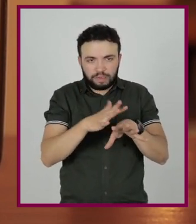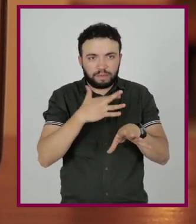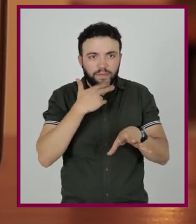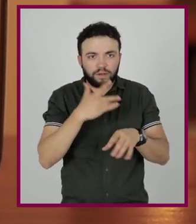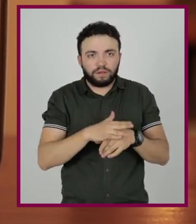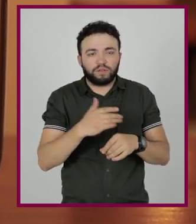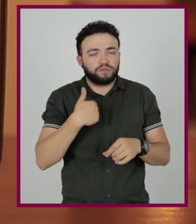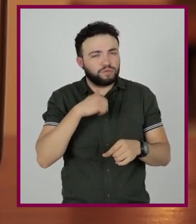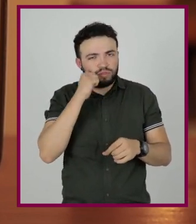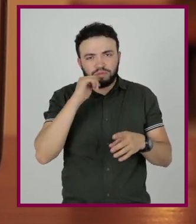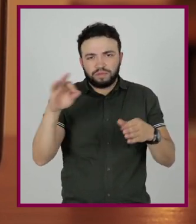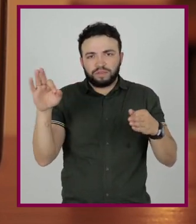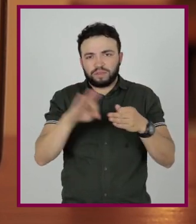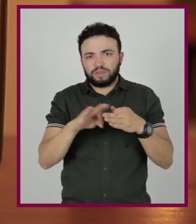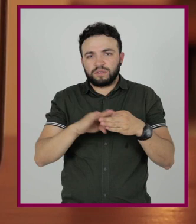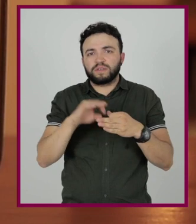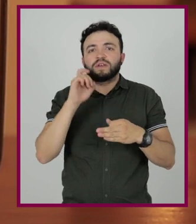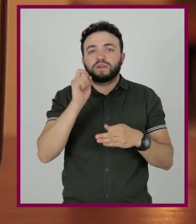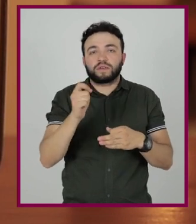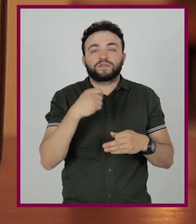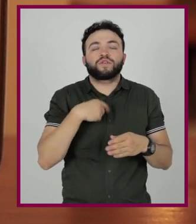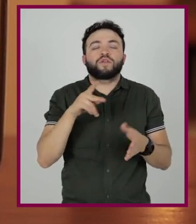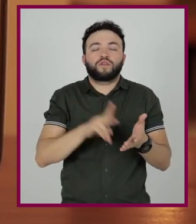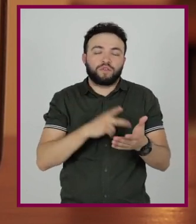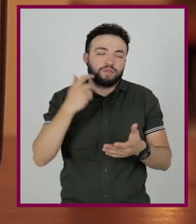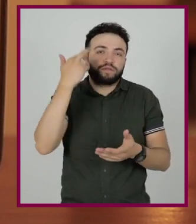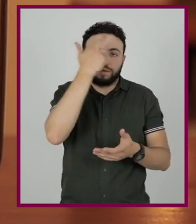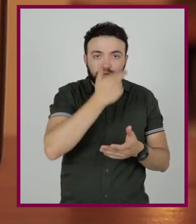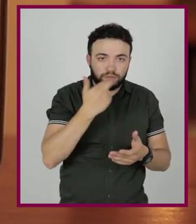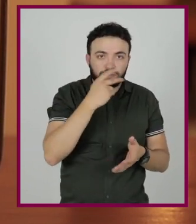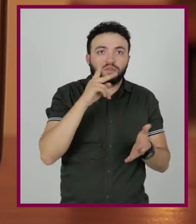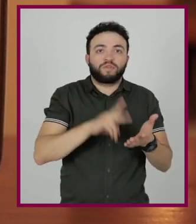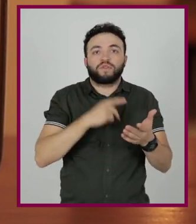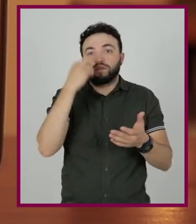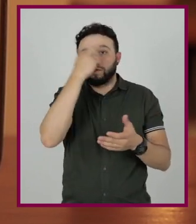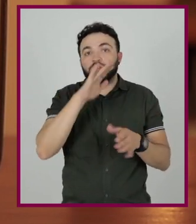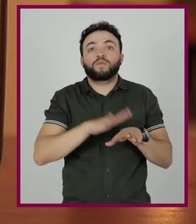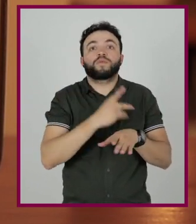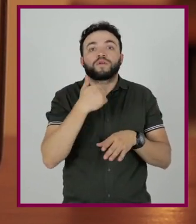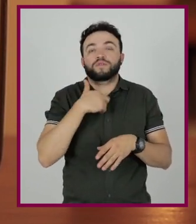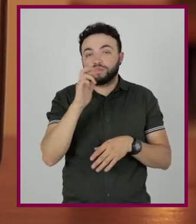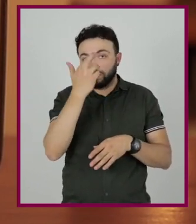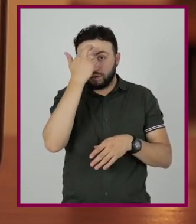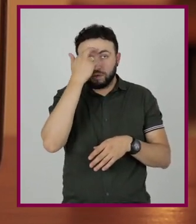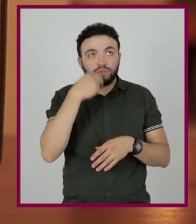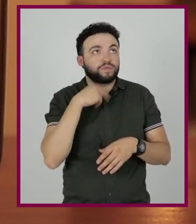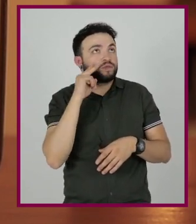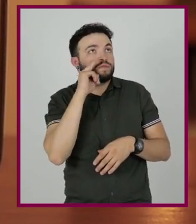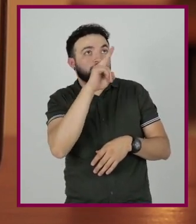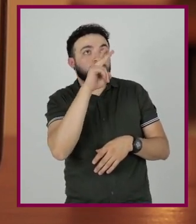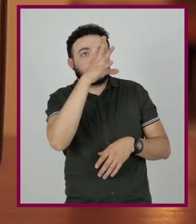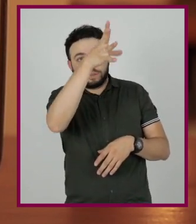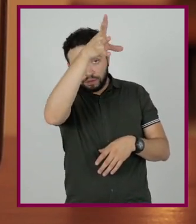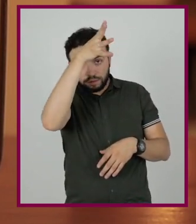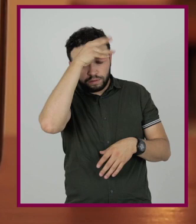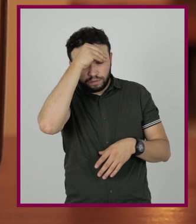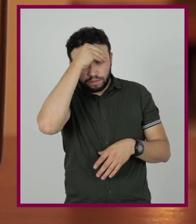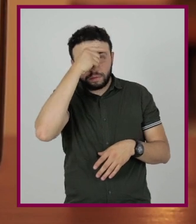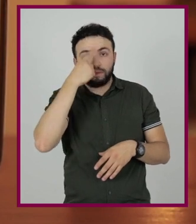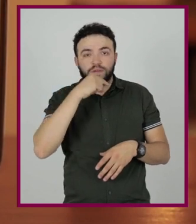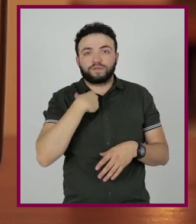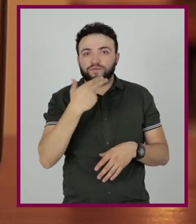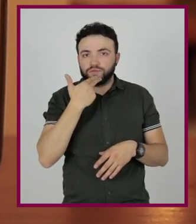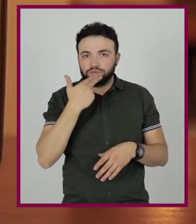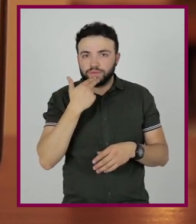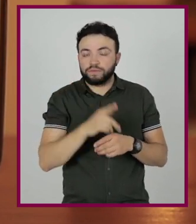lo que hago con mayor frecuencia es volver a repasar lo visto, ya que recuerdo todo lo que vi, tomo ese conocimiento